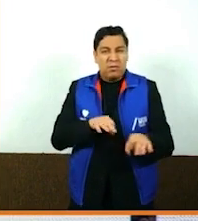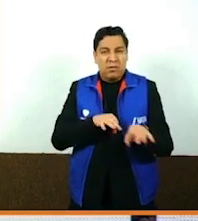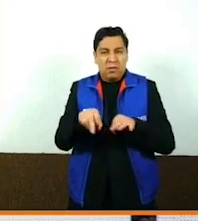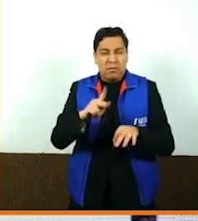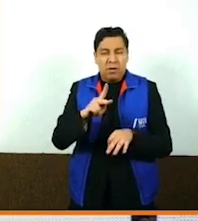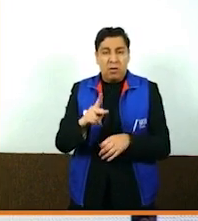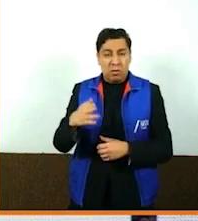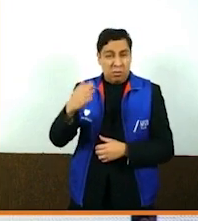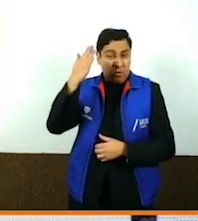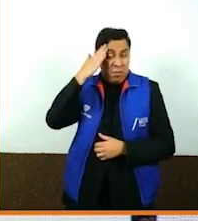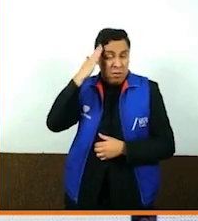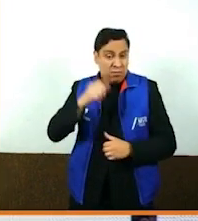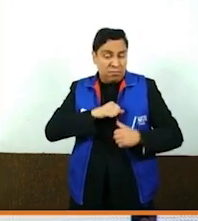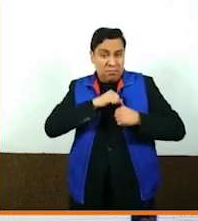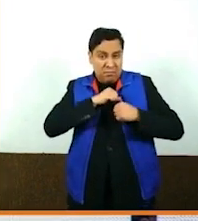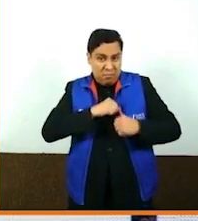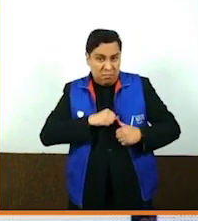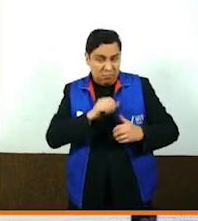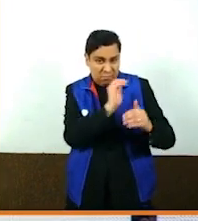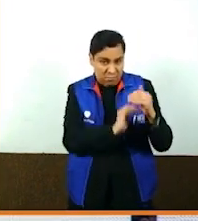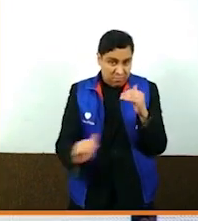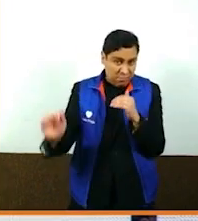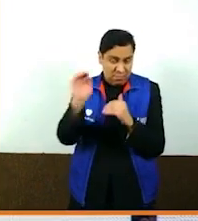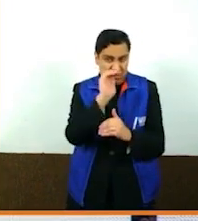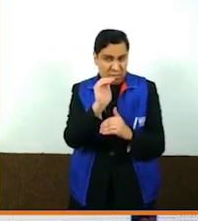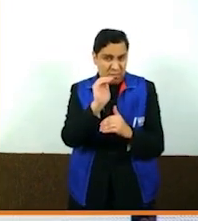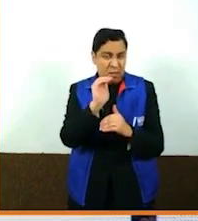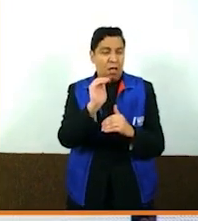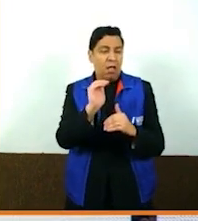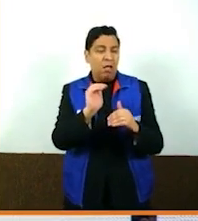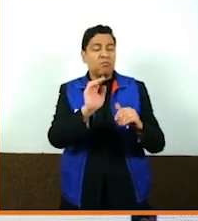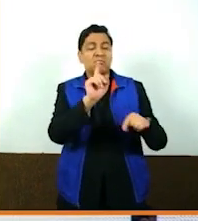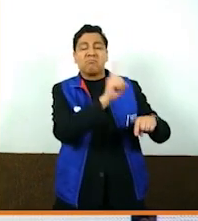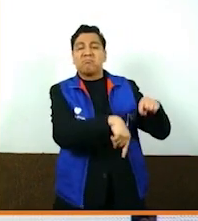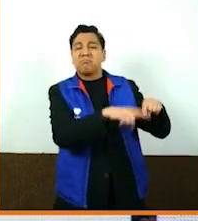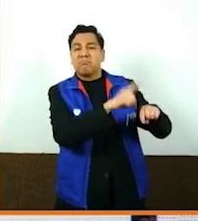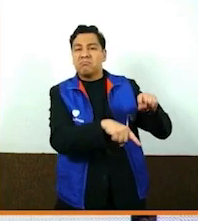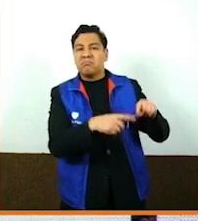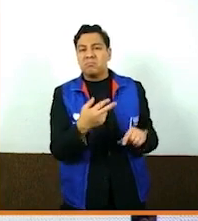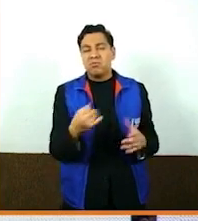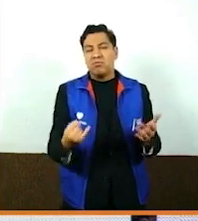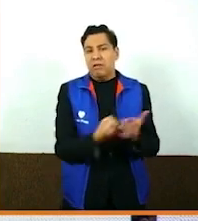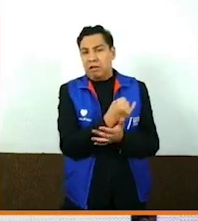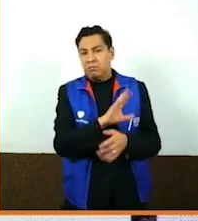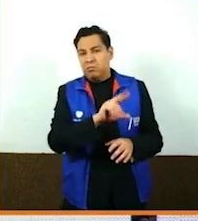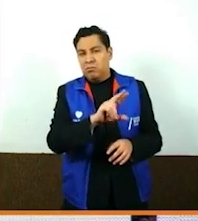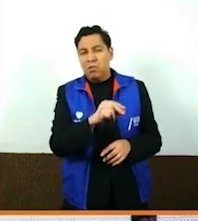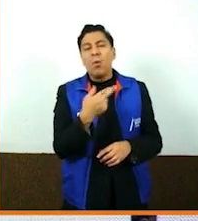quienes están en los puestos, al menos en modo paritario, en los puestos de decisión